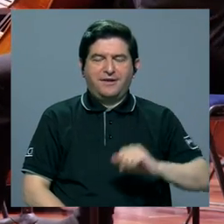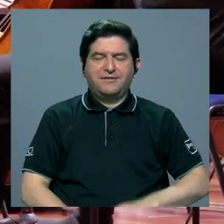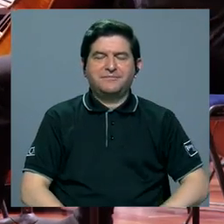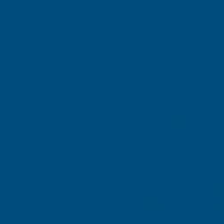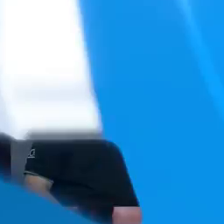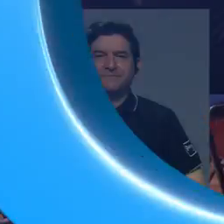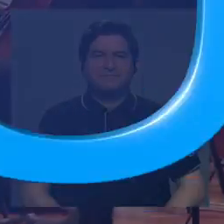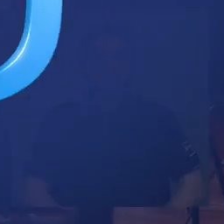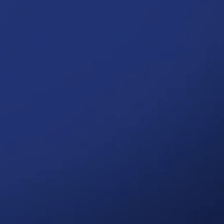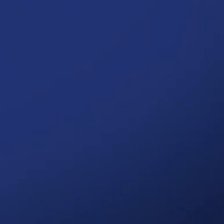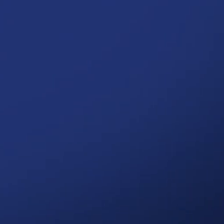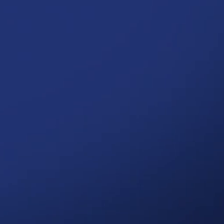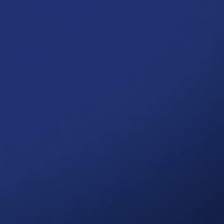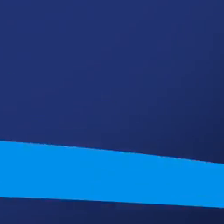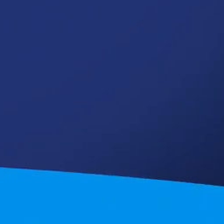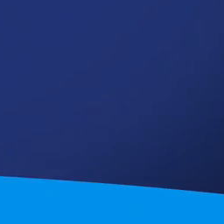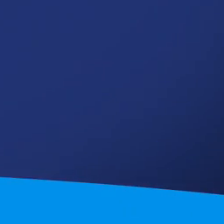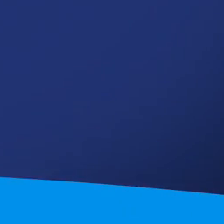Coral.